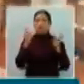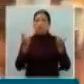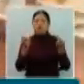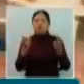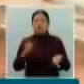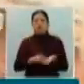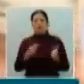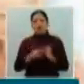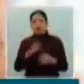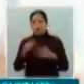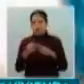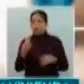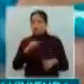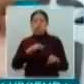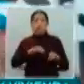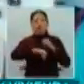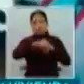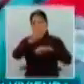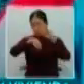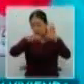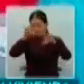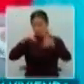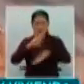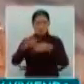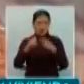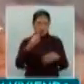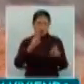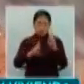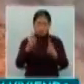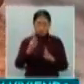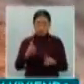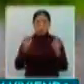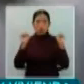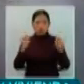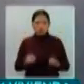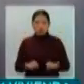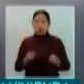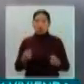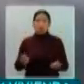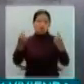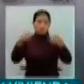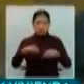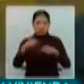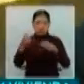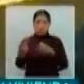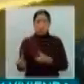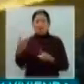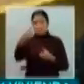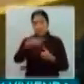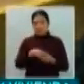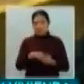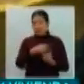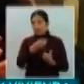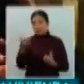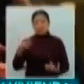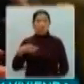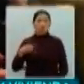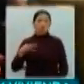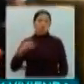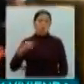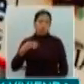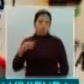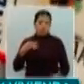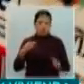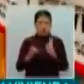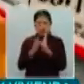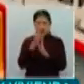nosotros vamos a convocar a todas las personas para que puedan ser censistas voluntarios y participar